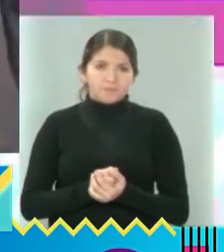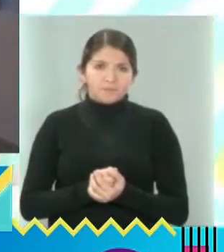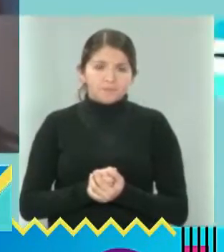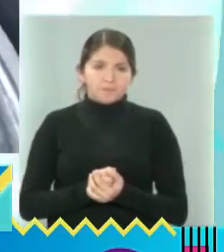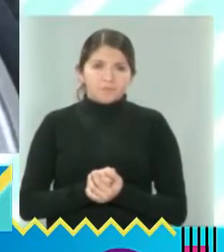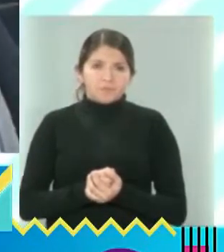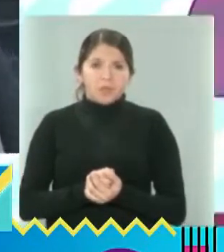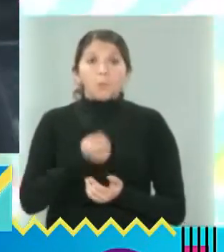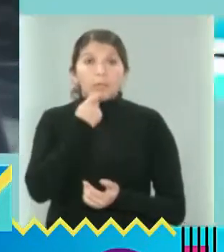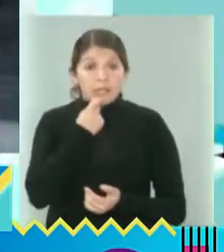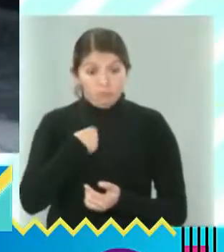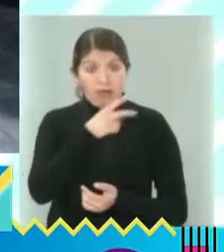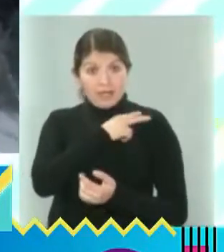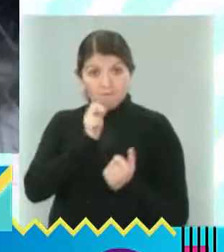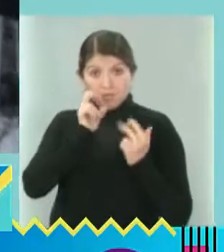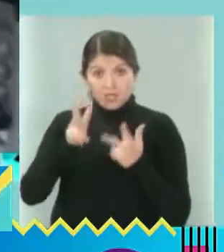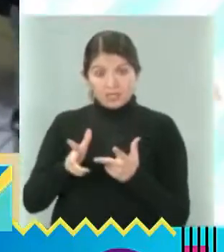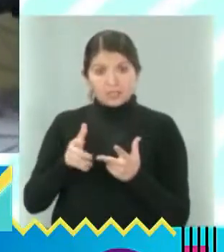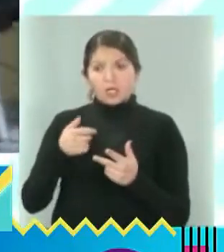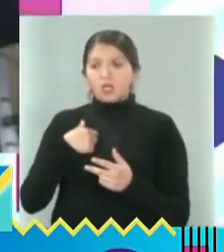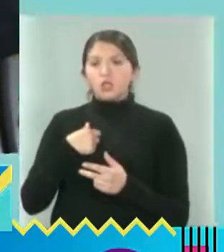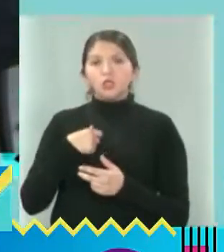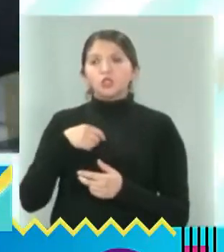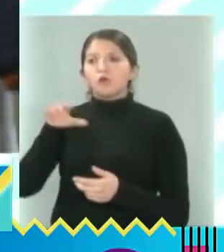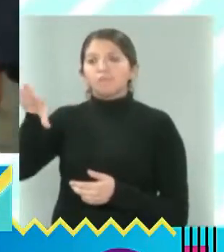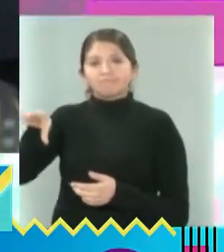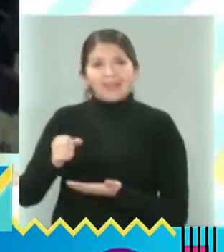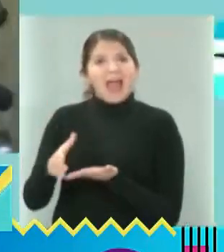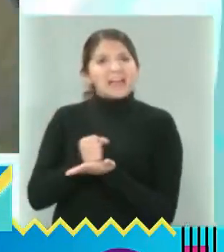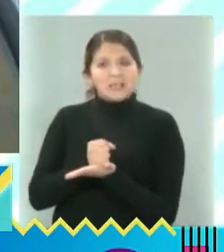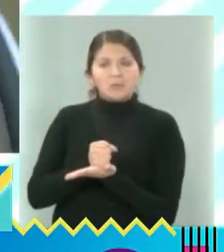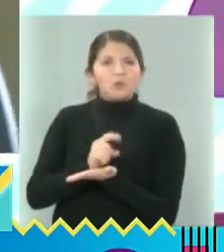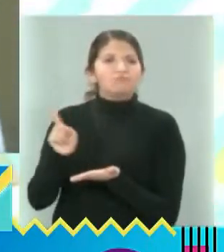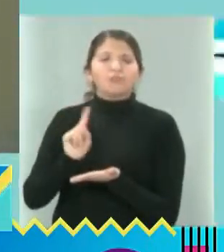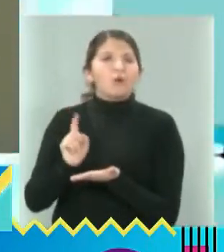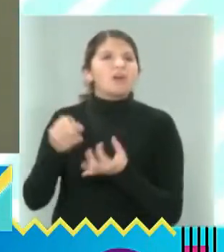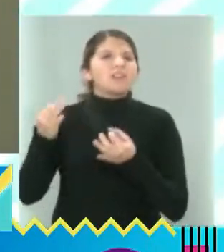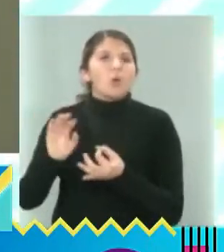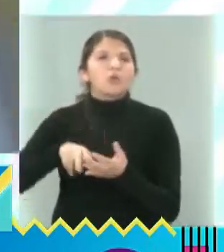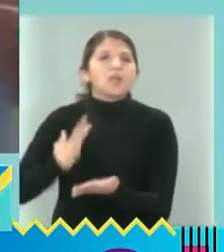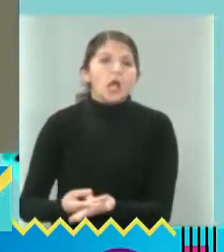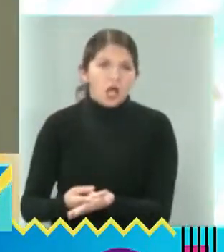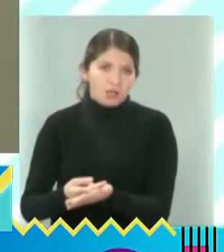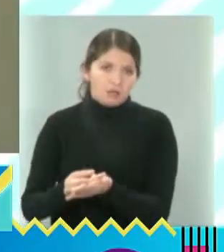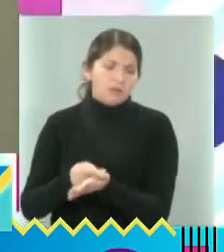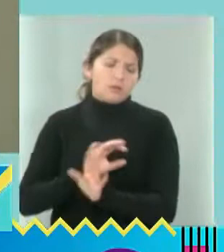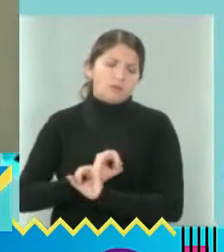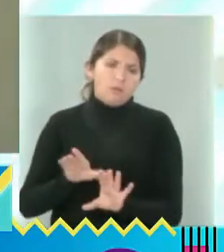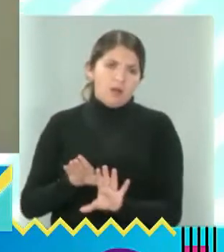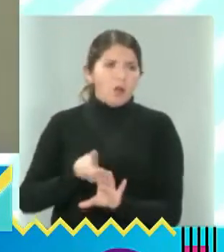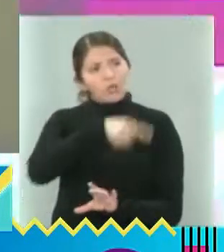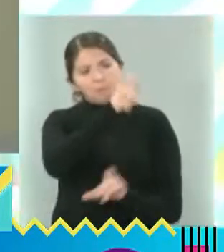lo vamos a tomar porque es muy probable que tenga más accidentes que el resto de las personas que trabajan en esta